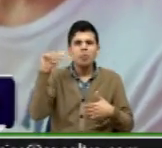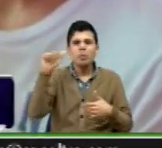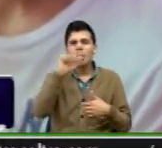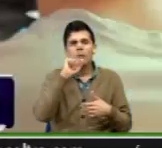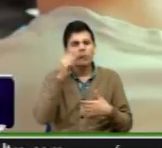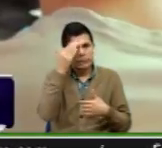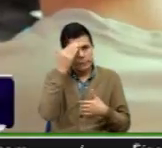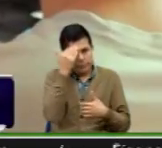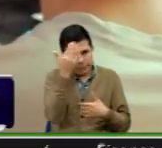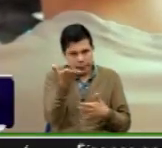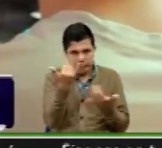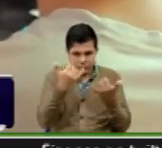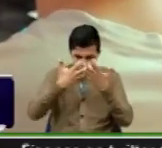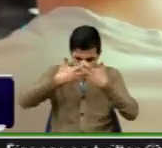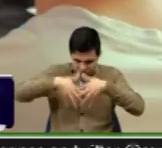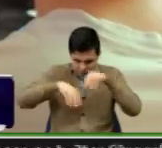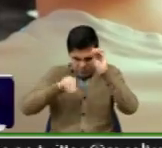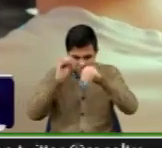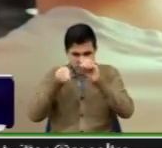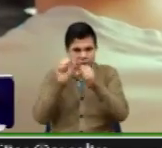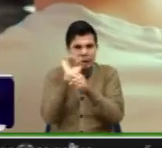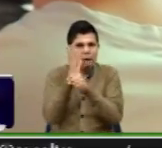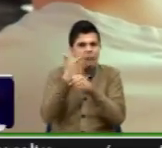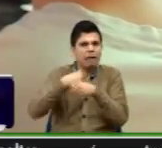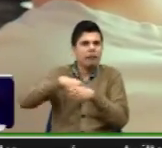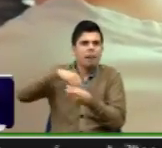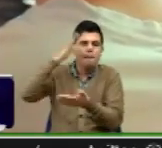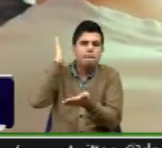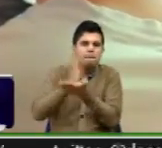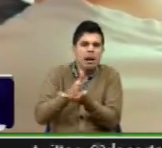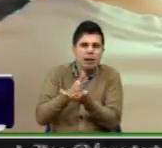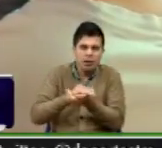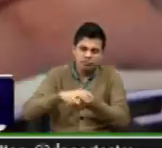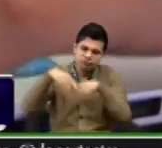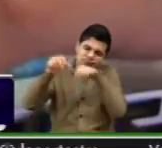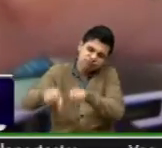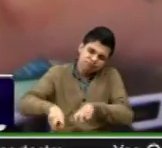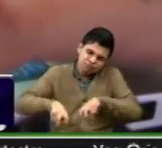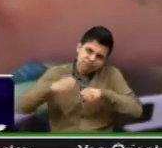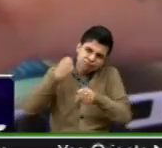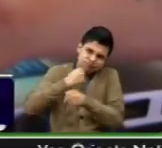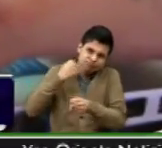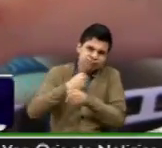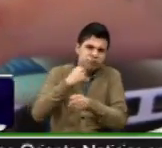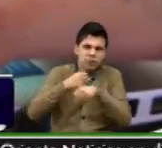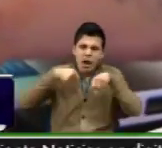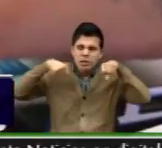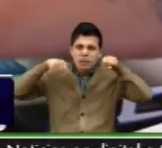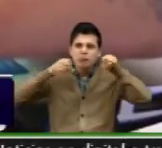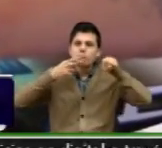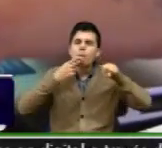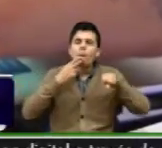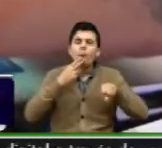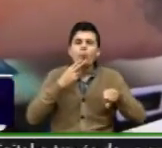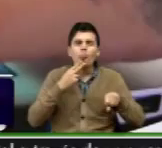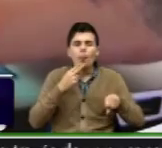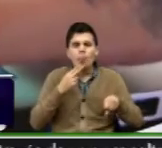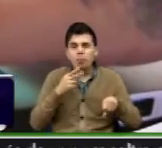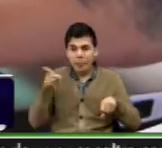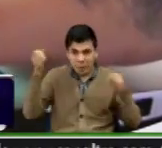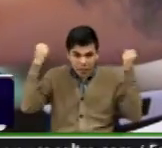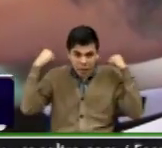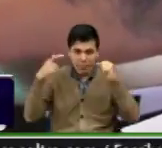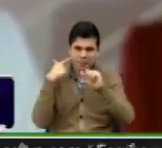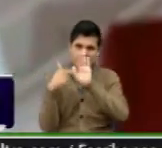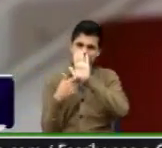la extenuante labor de la producción artesanal de la panela, un viaje documental y simbólico por los trapiches y los cañaduzales del municipio de